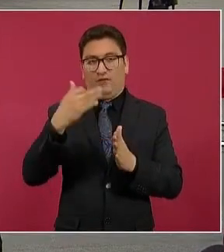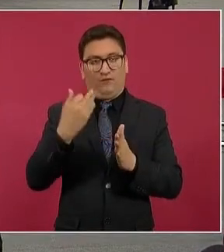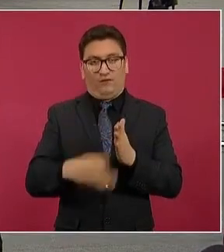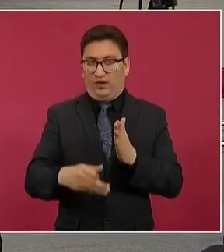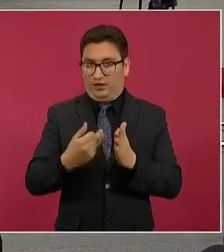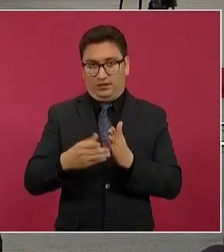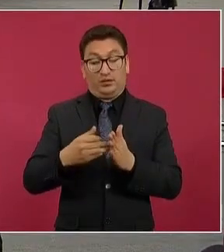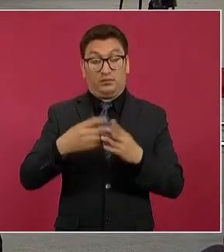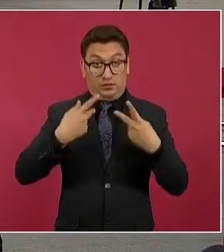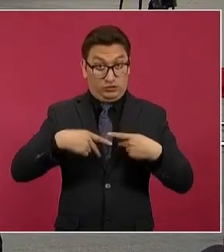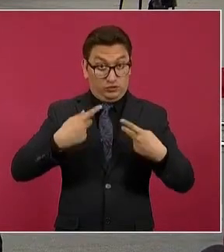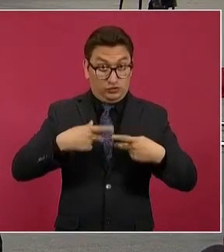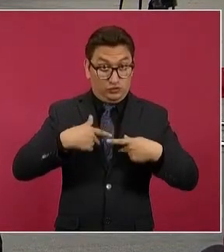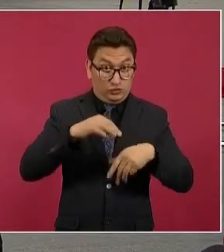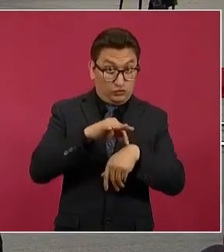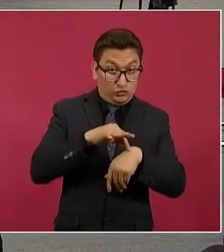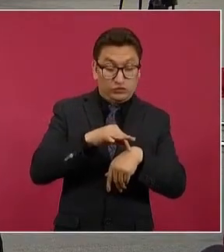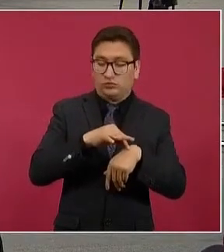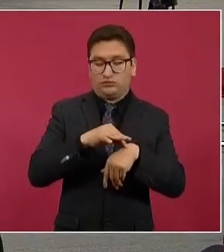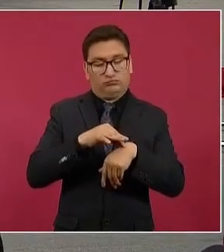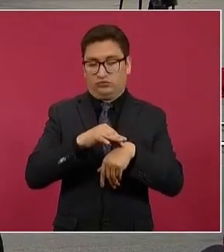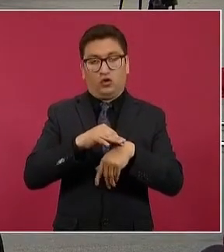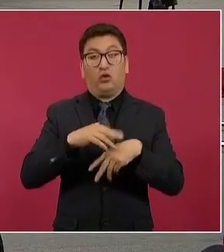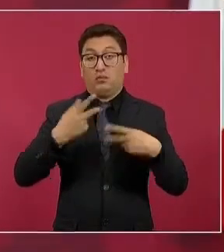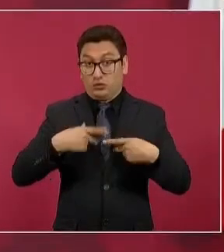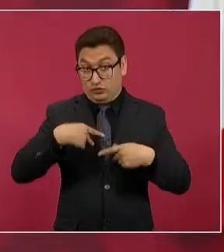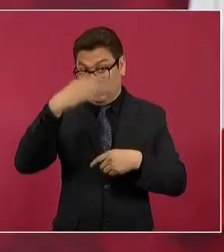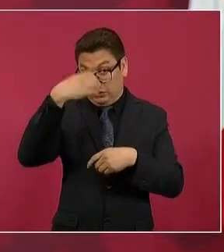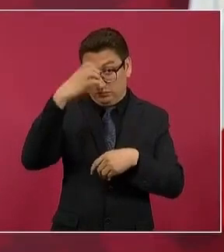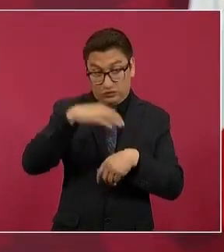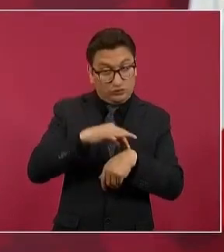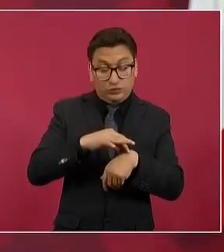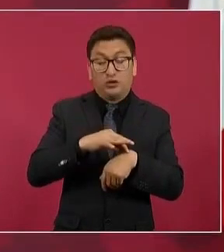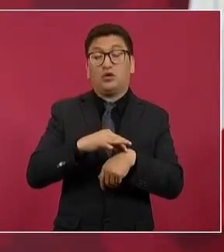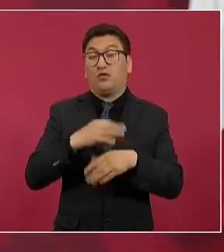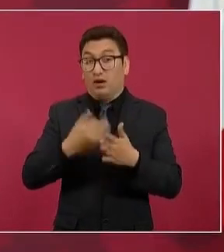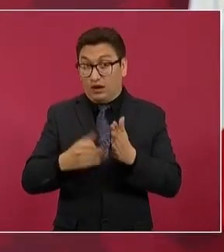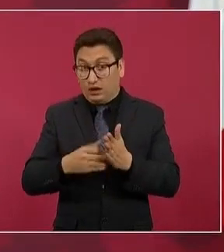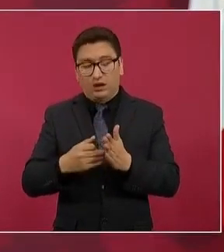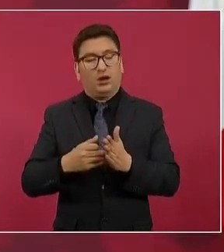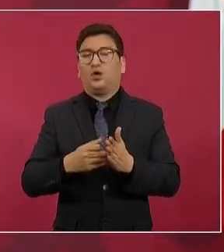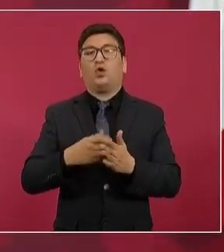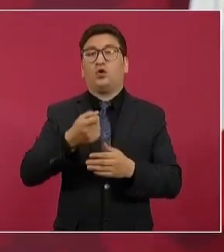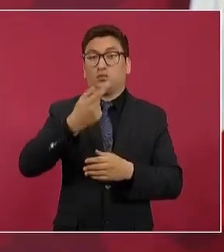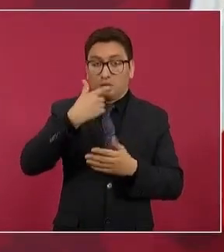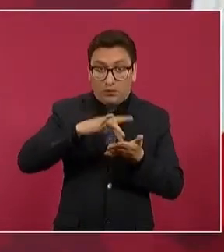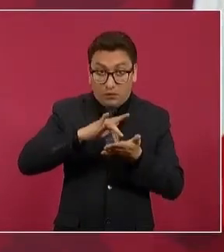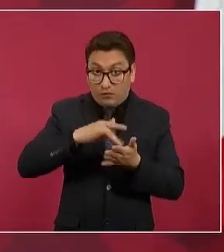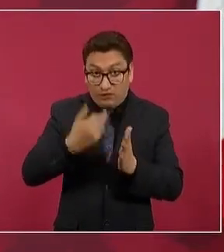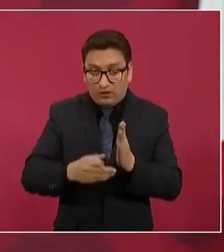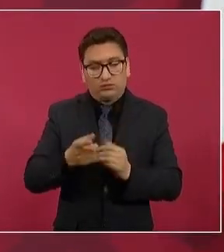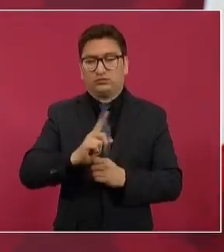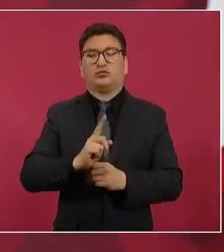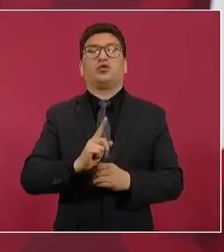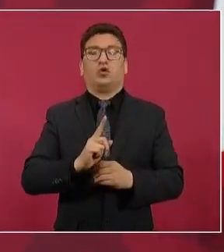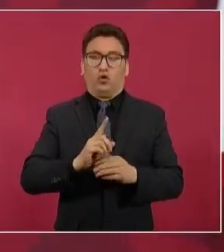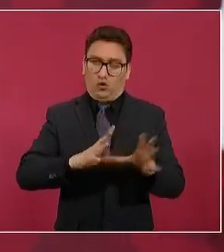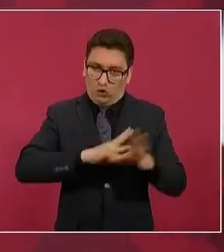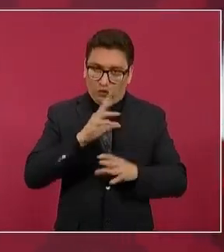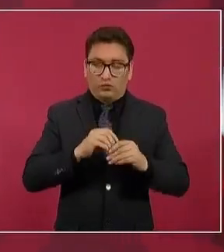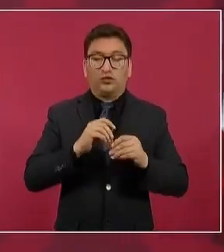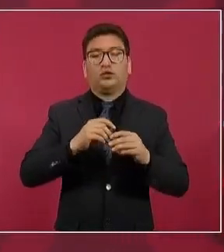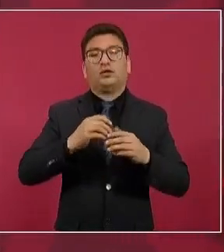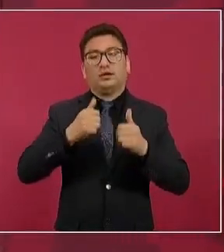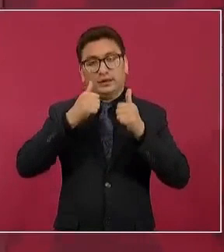los médicos, no van a faltar los especialistas, no van a faltar los medicamentos, y vamos a tener atención